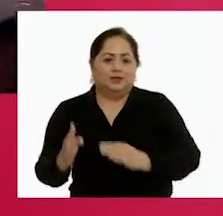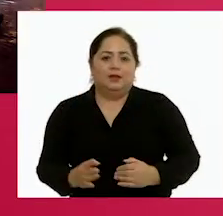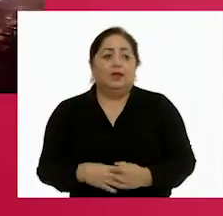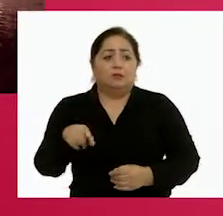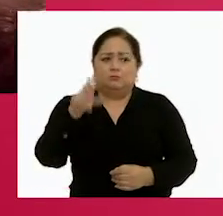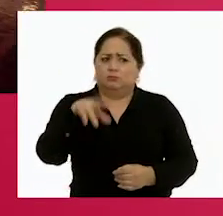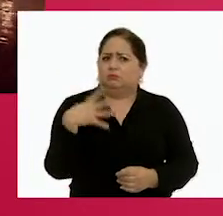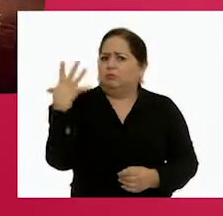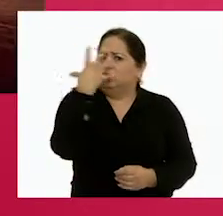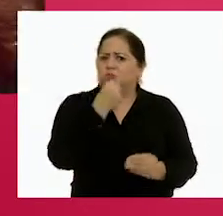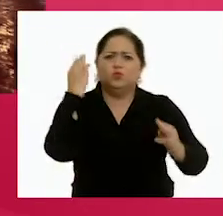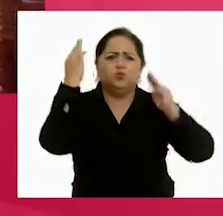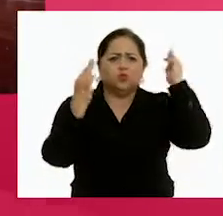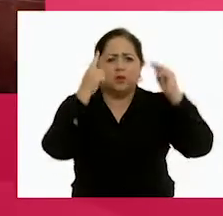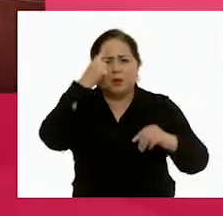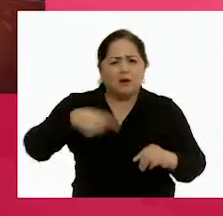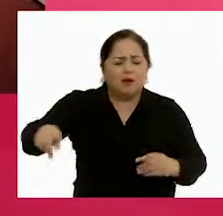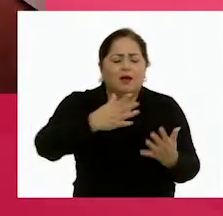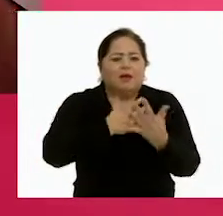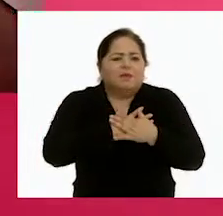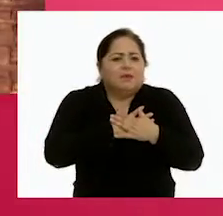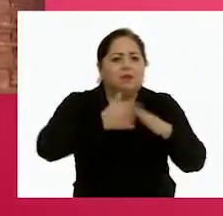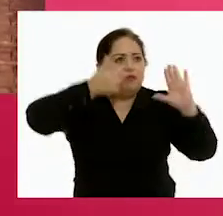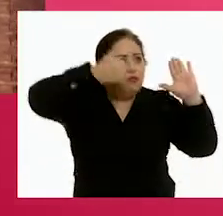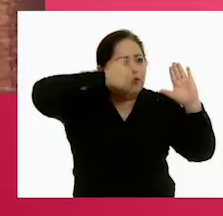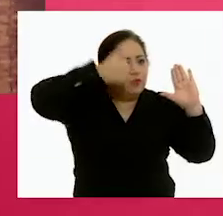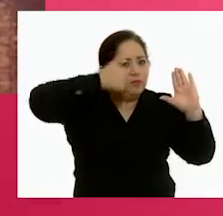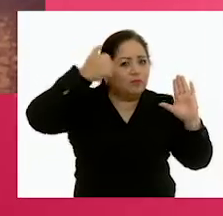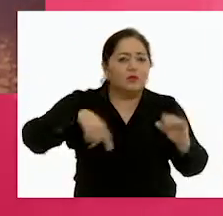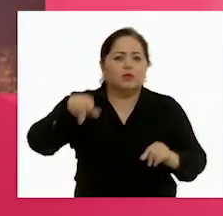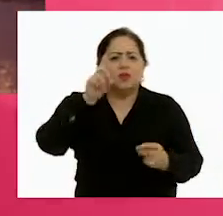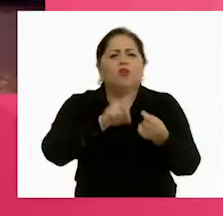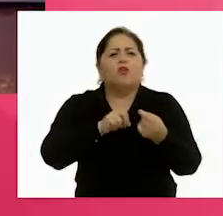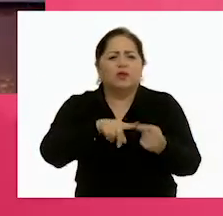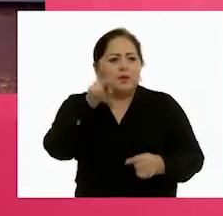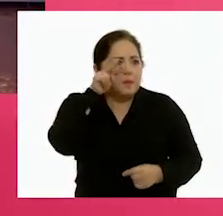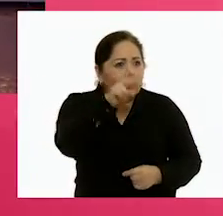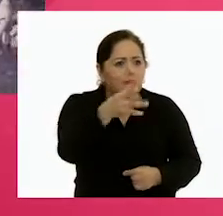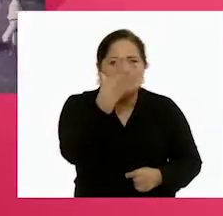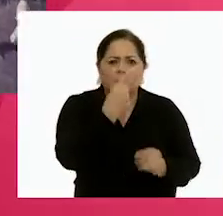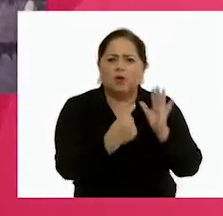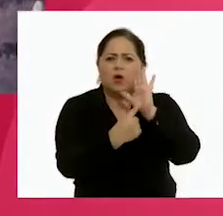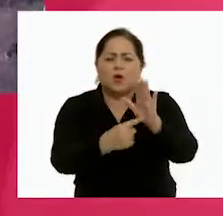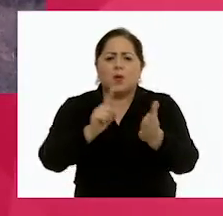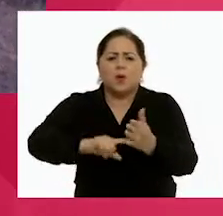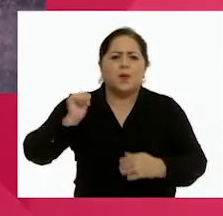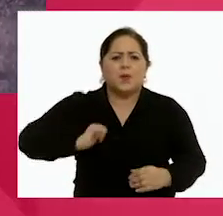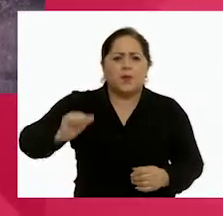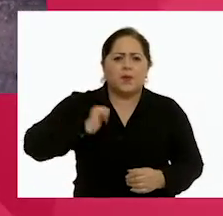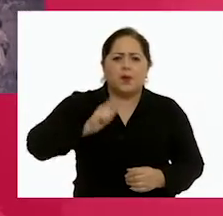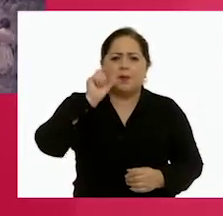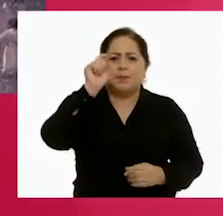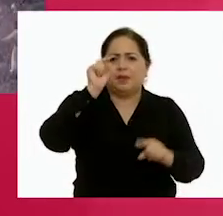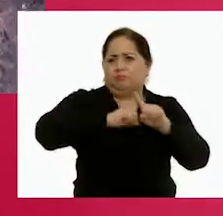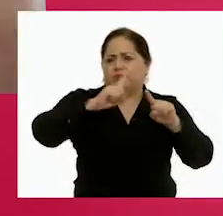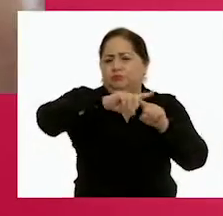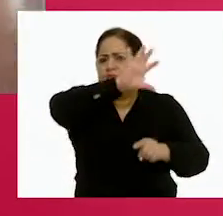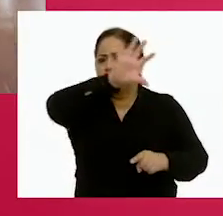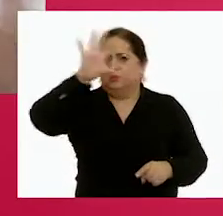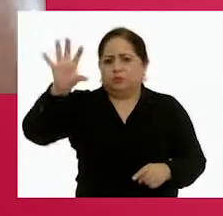un maravilloso museo para los amantes de la fotografía, en donde se aprecia una impactante muestra fotográfica de 20